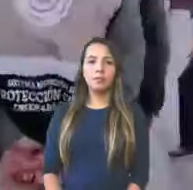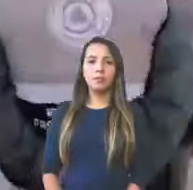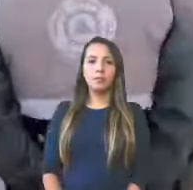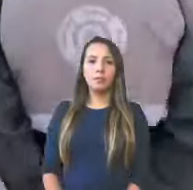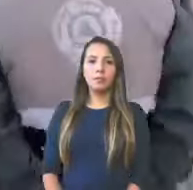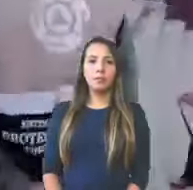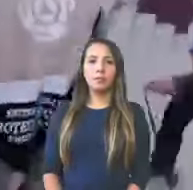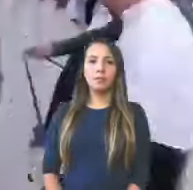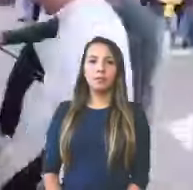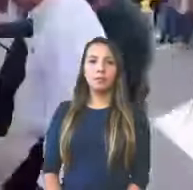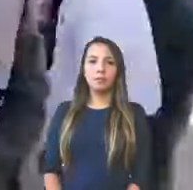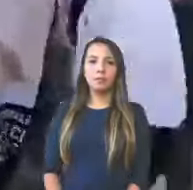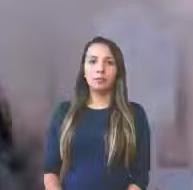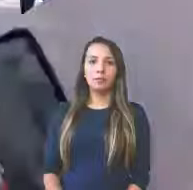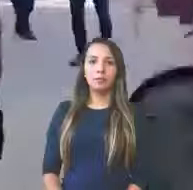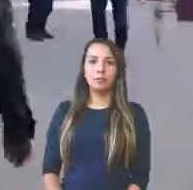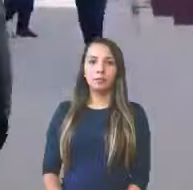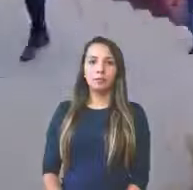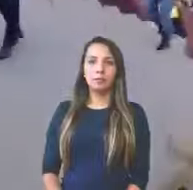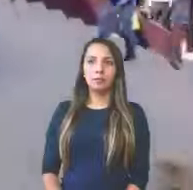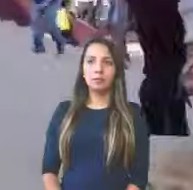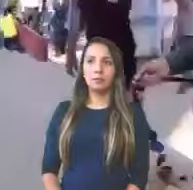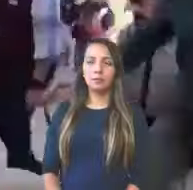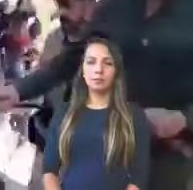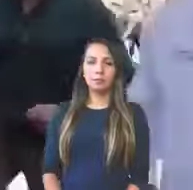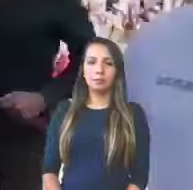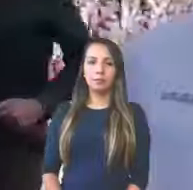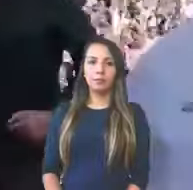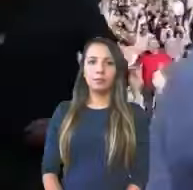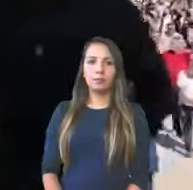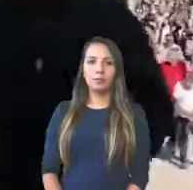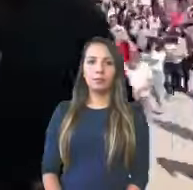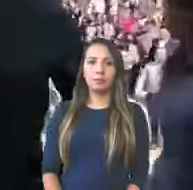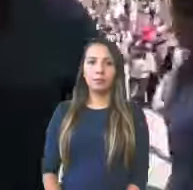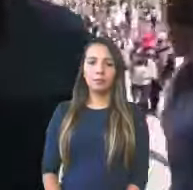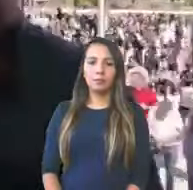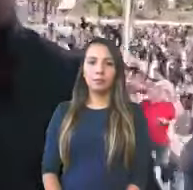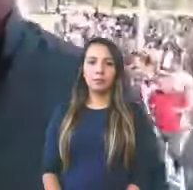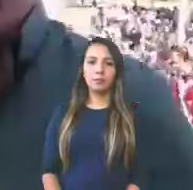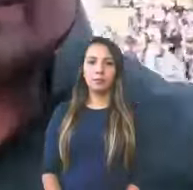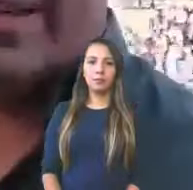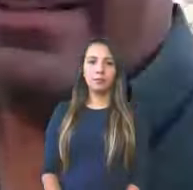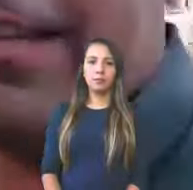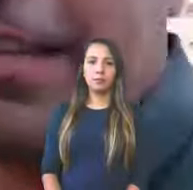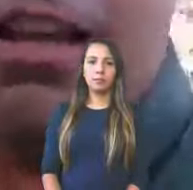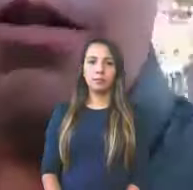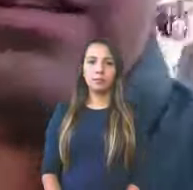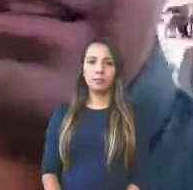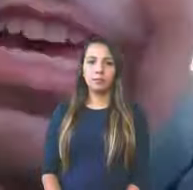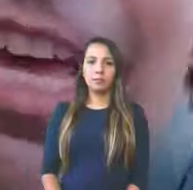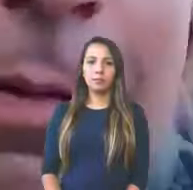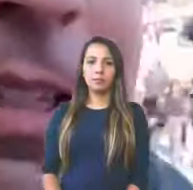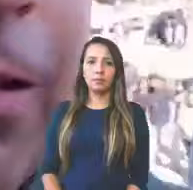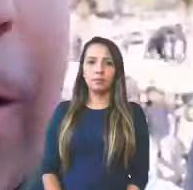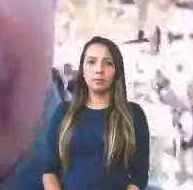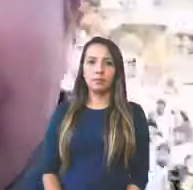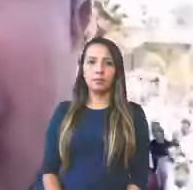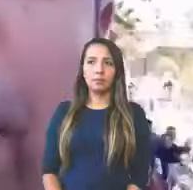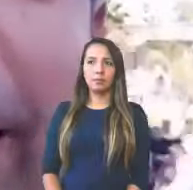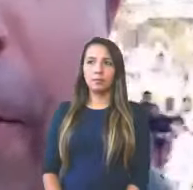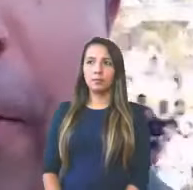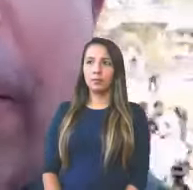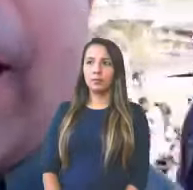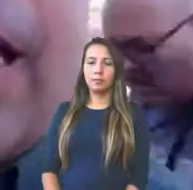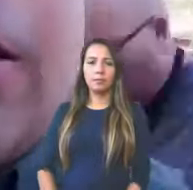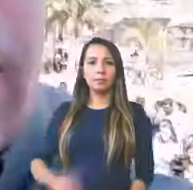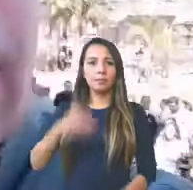Muchas gracias al nombre del gobierno municipal, compañeros. Que tengan un excelente inicio de semana. Muchas gracias, agradecemos.